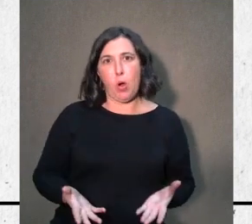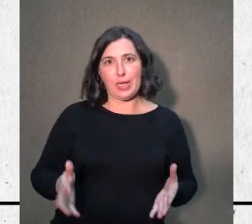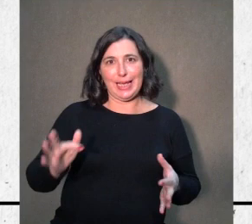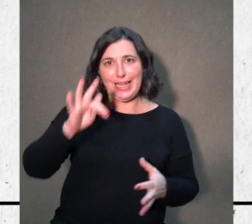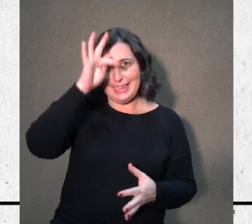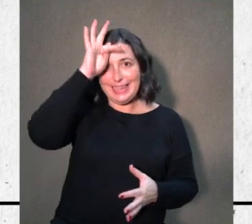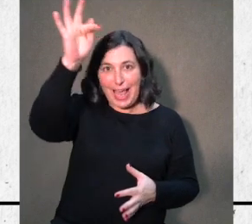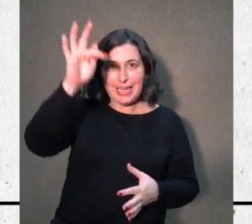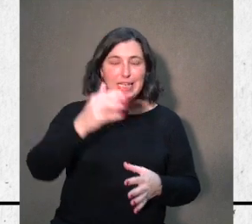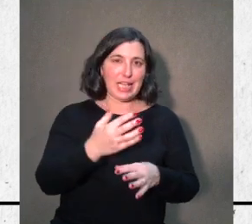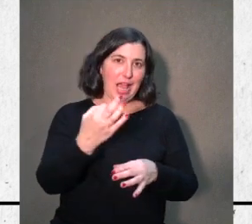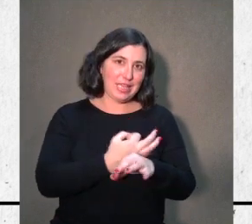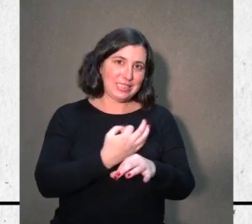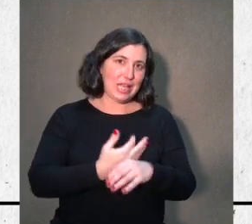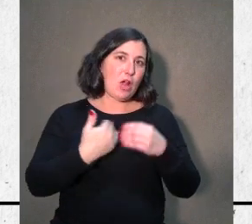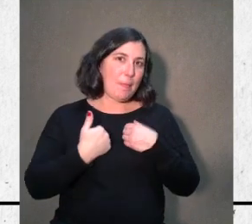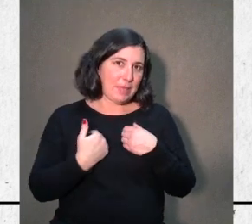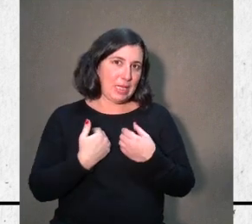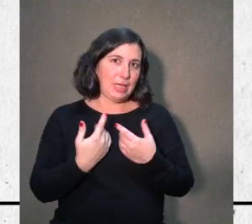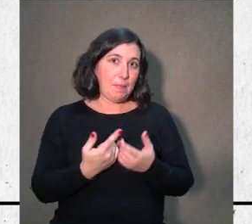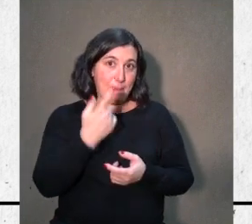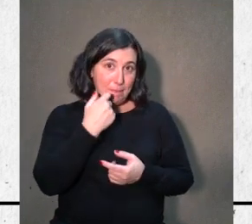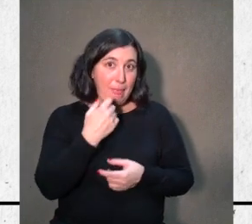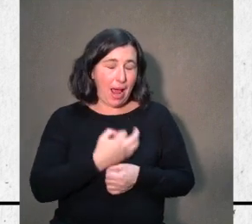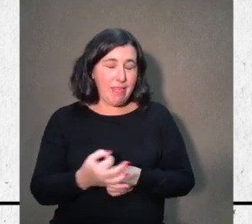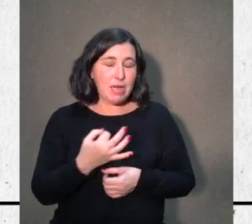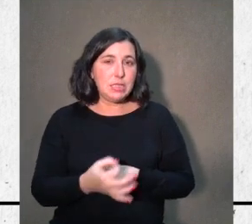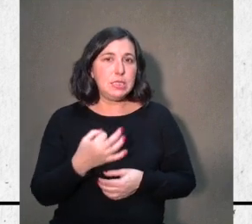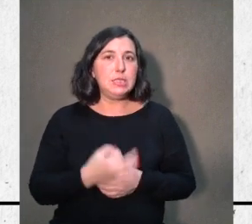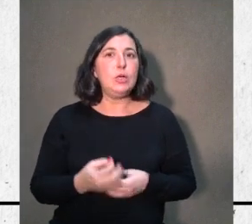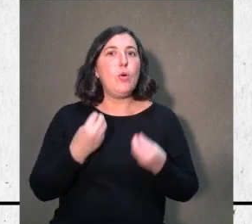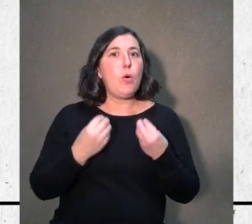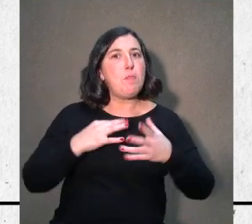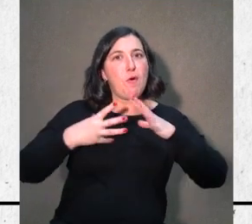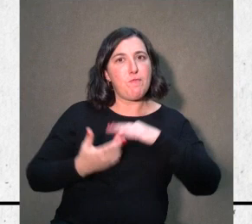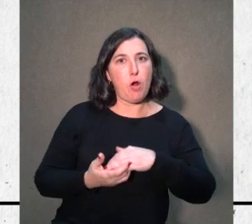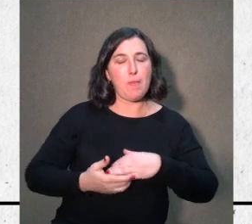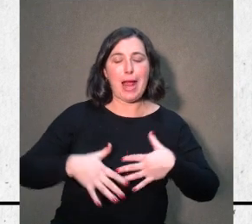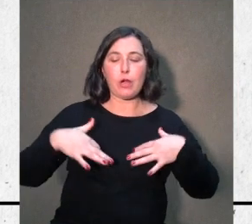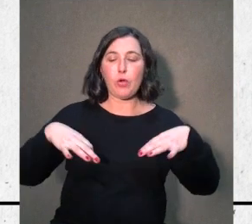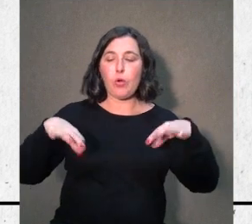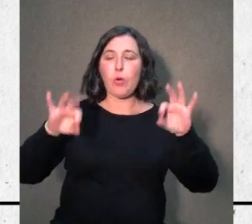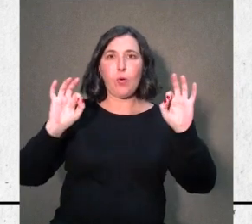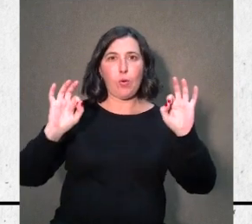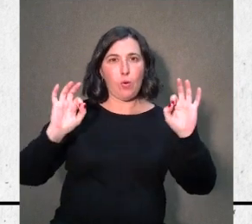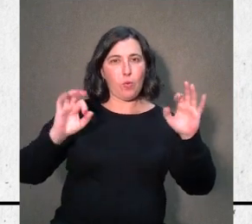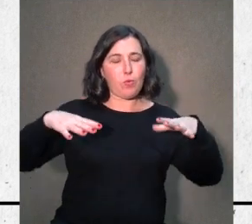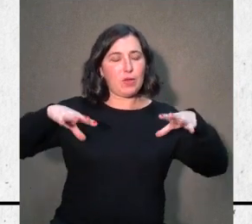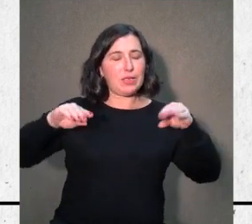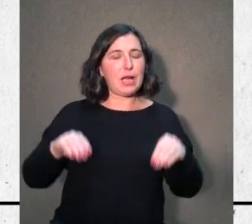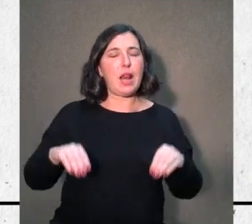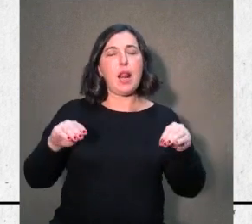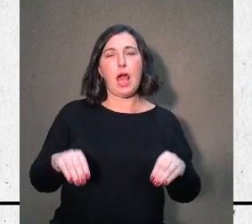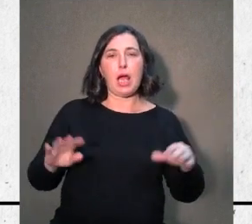que la que mi padre transmitía es de tocar el instrumento lo más relajado posible para no justamente